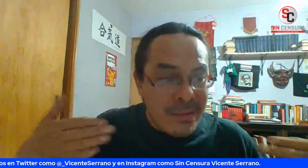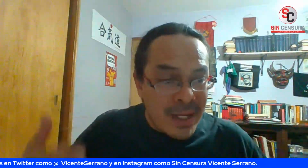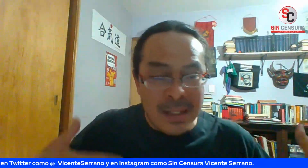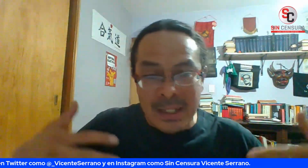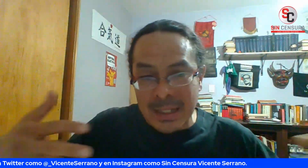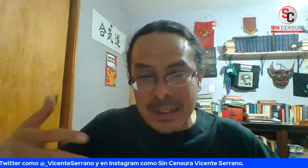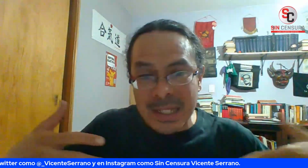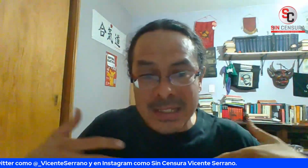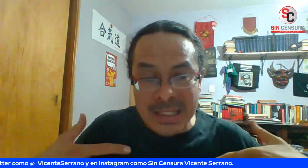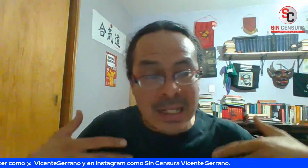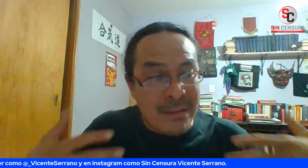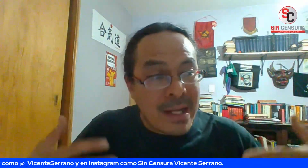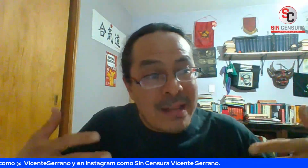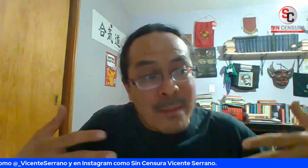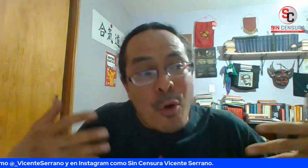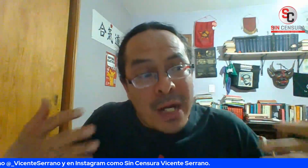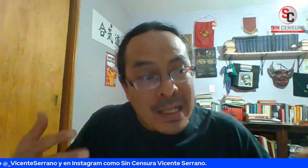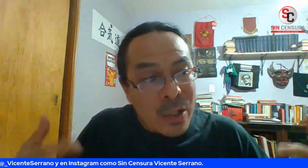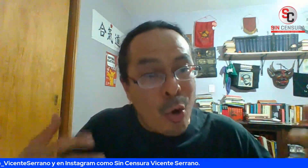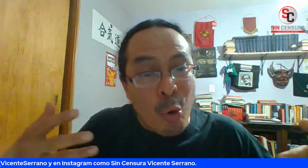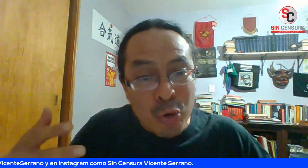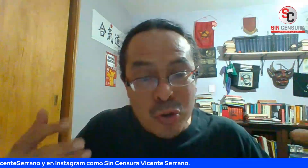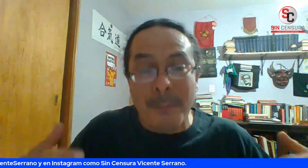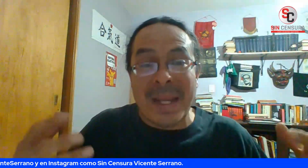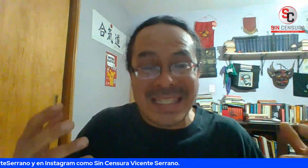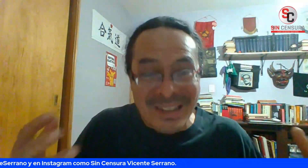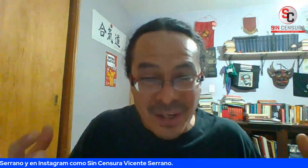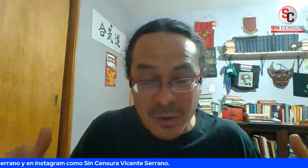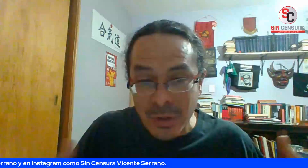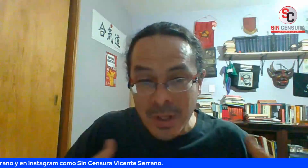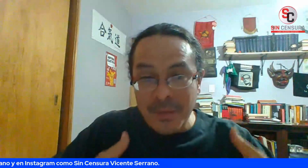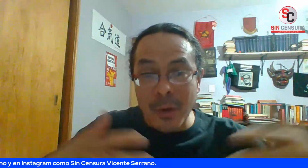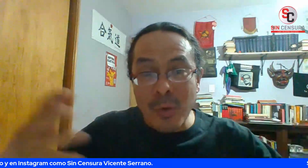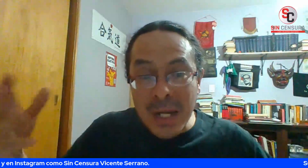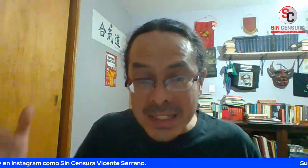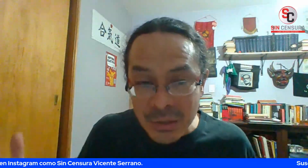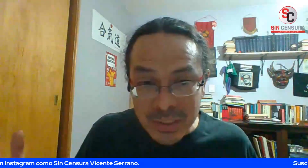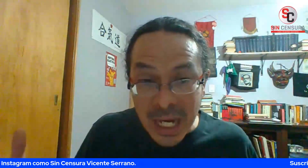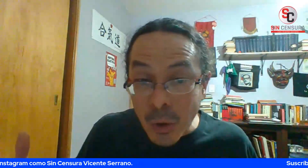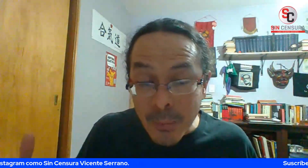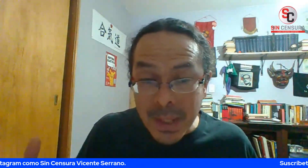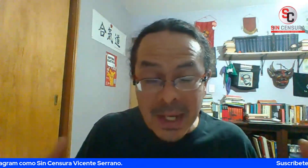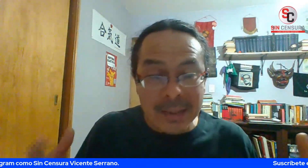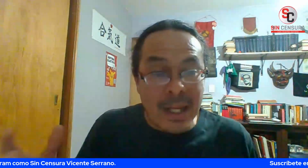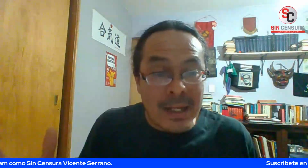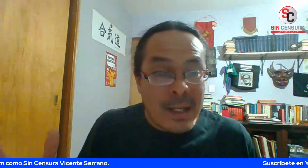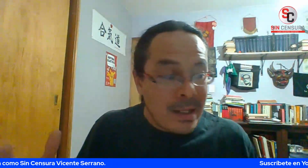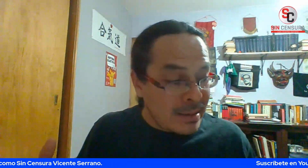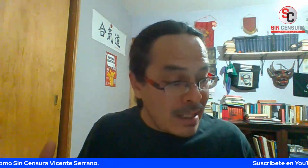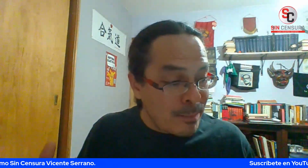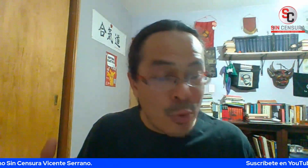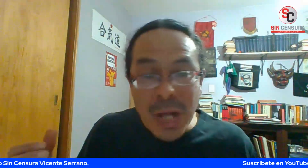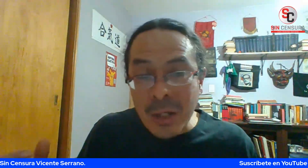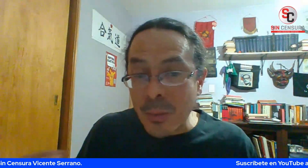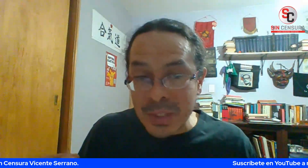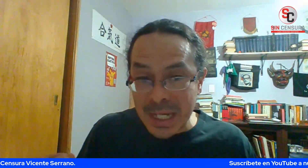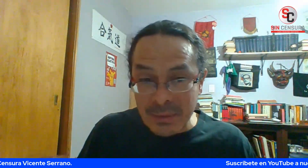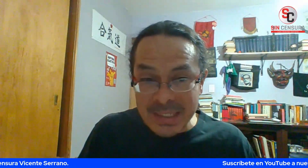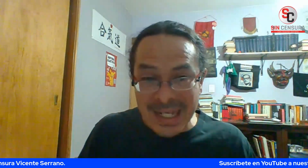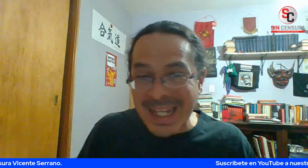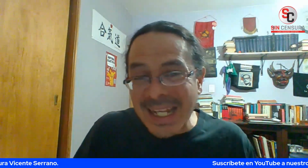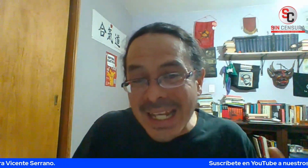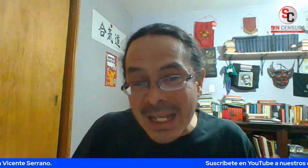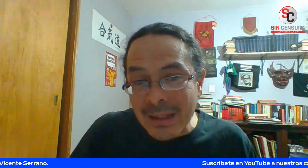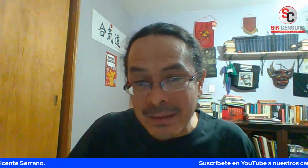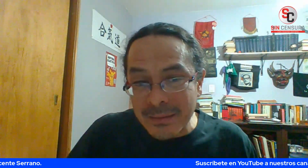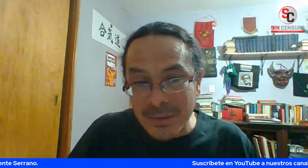desarrollo libre, libre y democrático, justo, pacífico, de una nación tan compleja, tan plural como es la